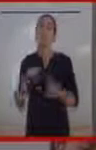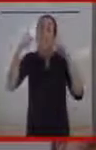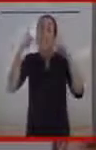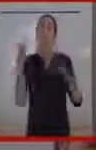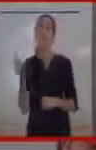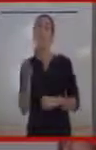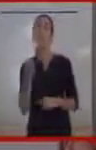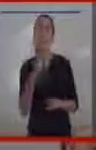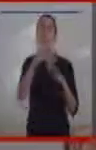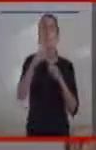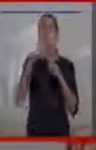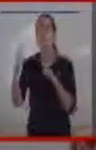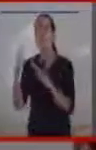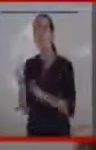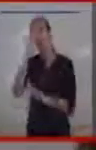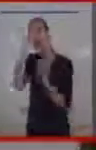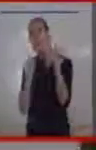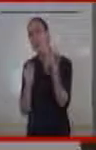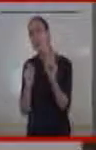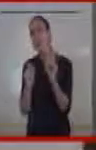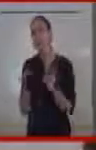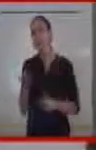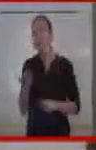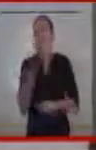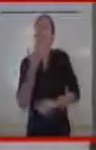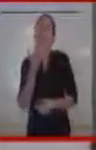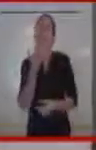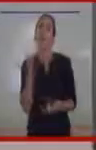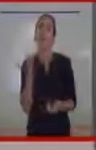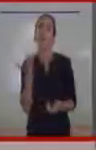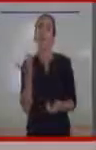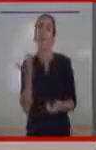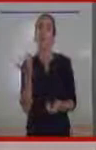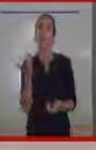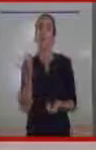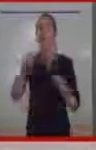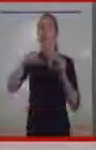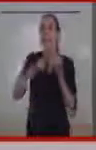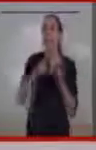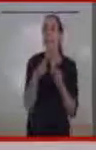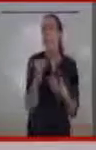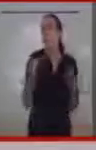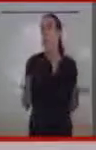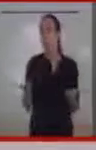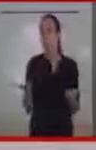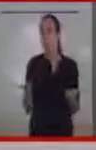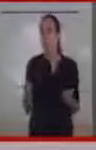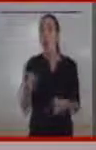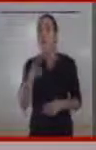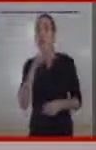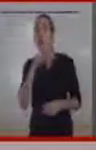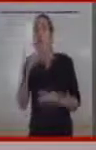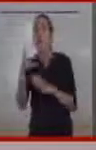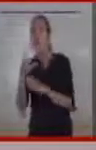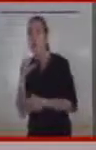intentar es responder a una serie de preguntas o a una serie de cuestiones que puede, como por ejemplo, ¿qué herramientas existen? ¿Cómo se puede conocer